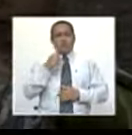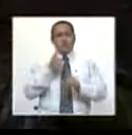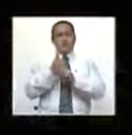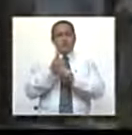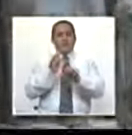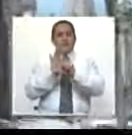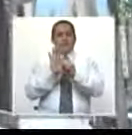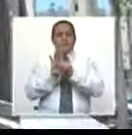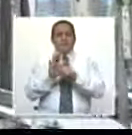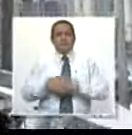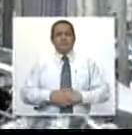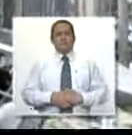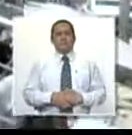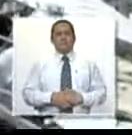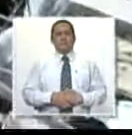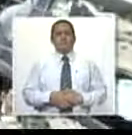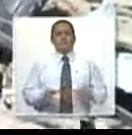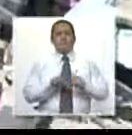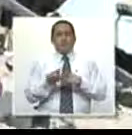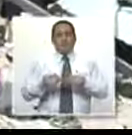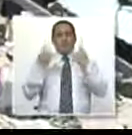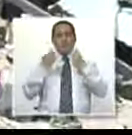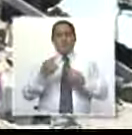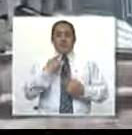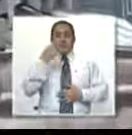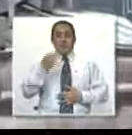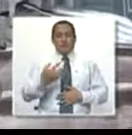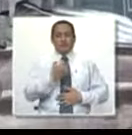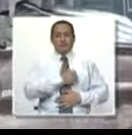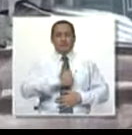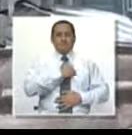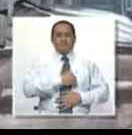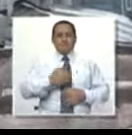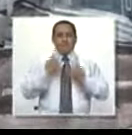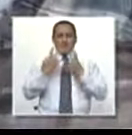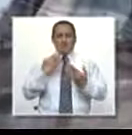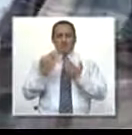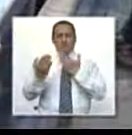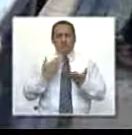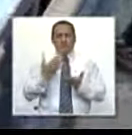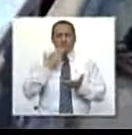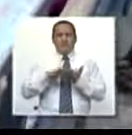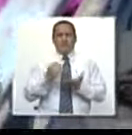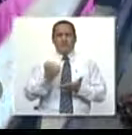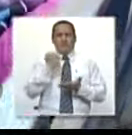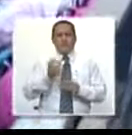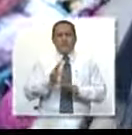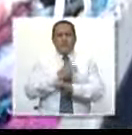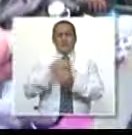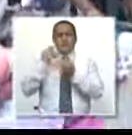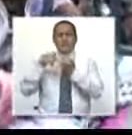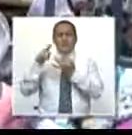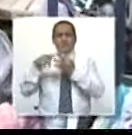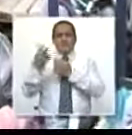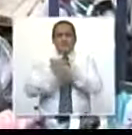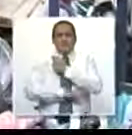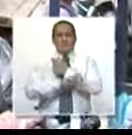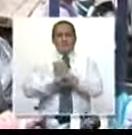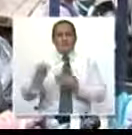las mismas una situación que tristemente se magnifica en su forma más cruda en los países en